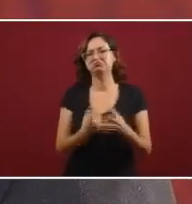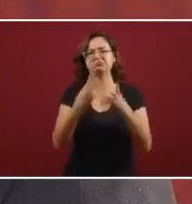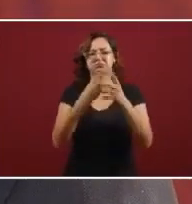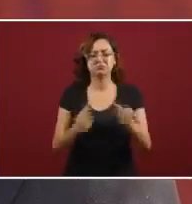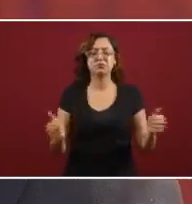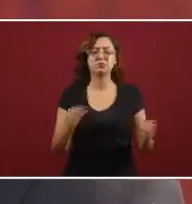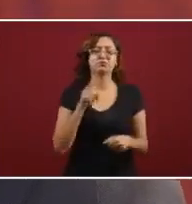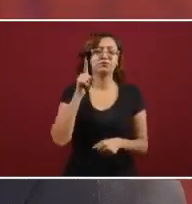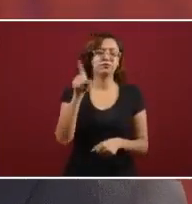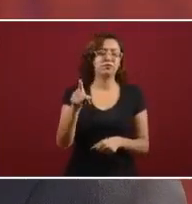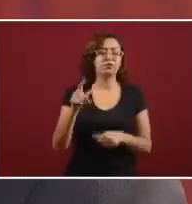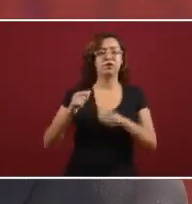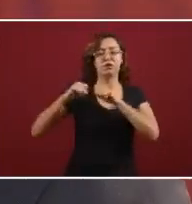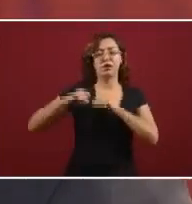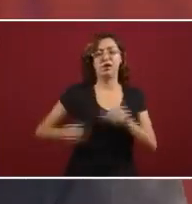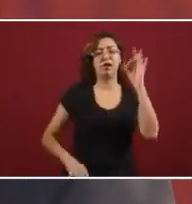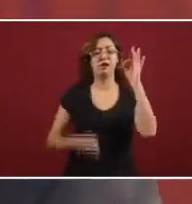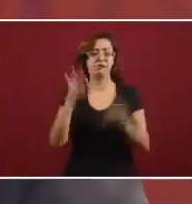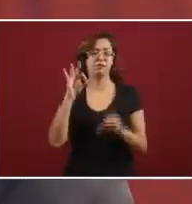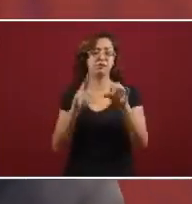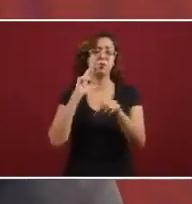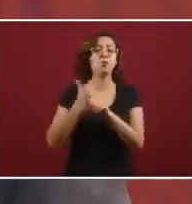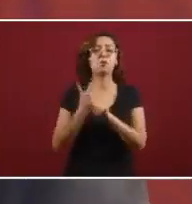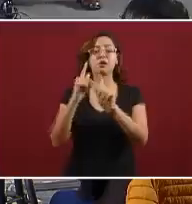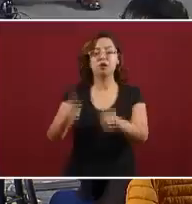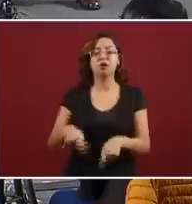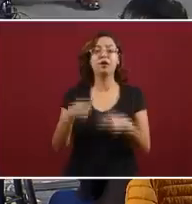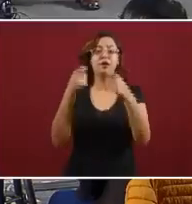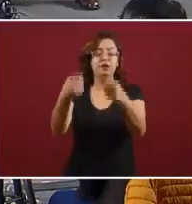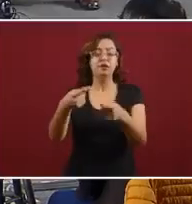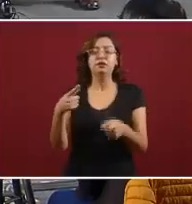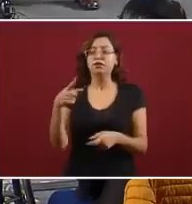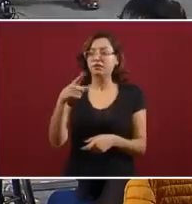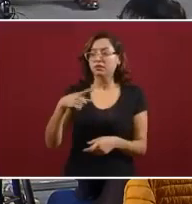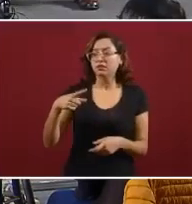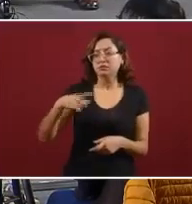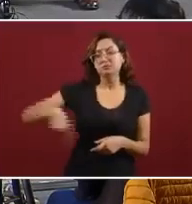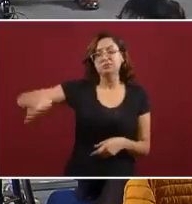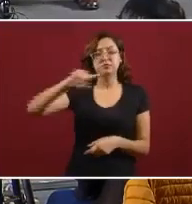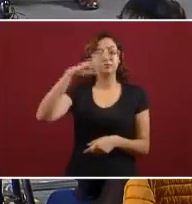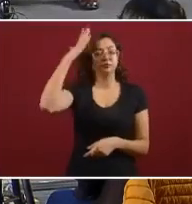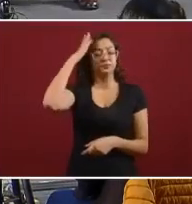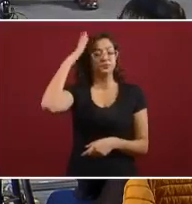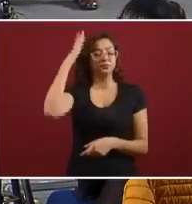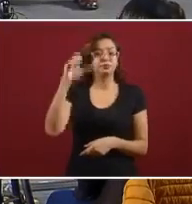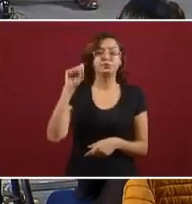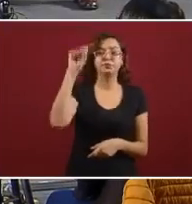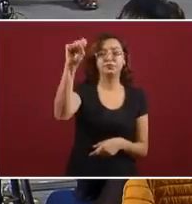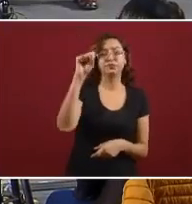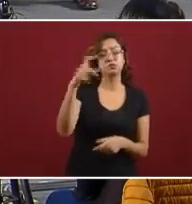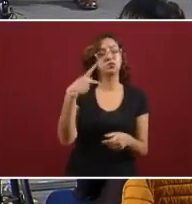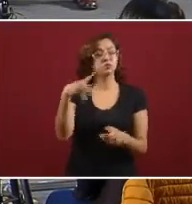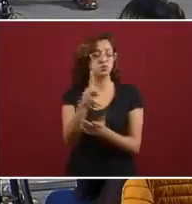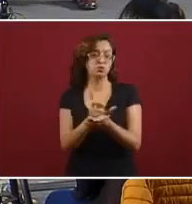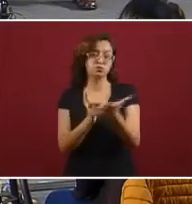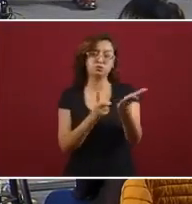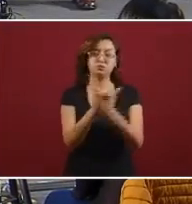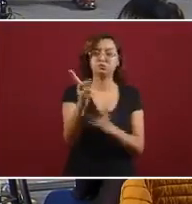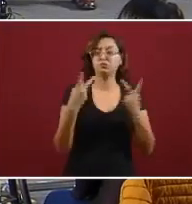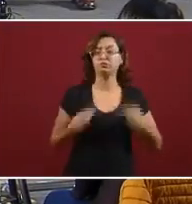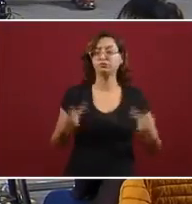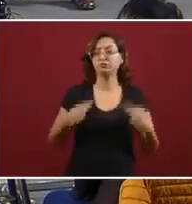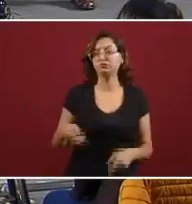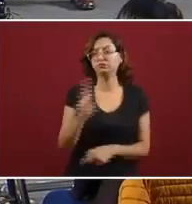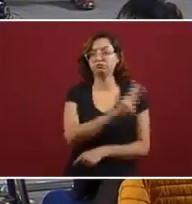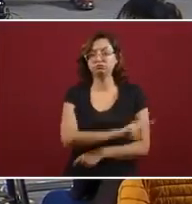corresponde al Poder Judicial, es un derecho que tienen los dirigentes, que tienen todos los ciudadanos, el